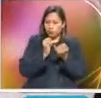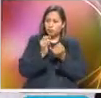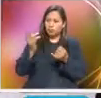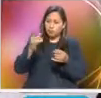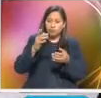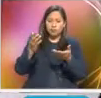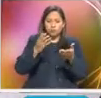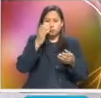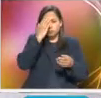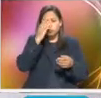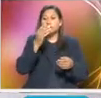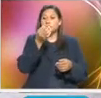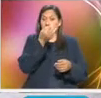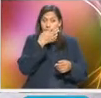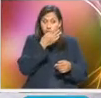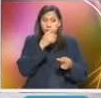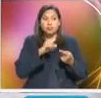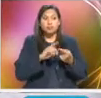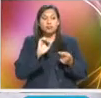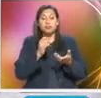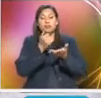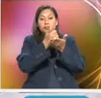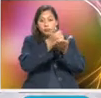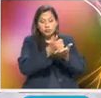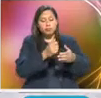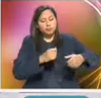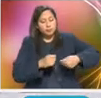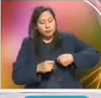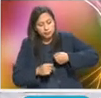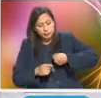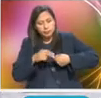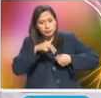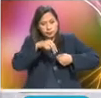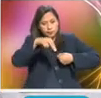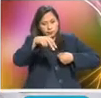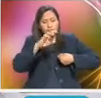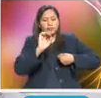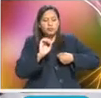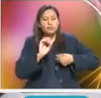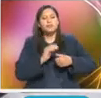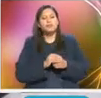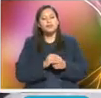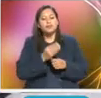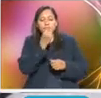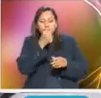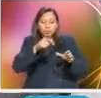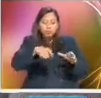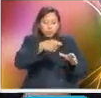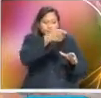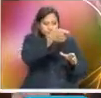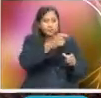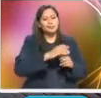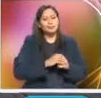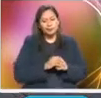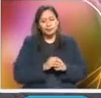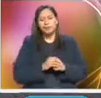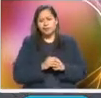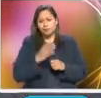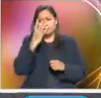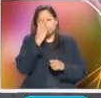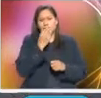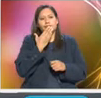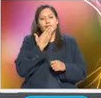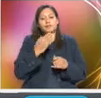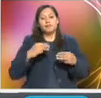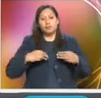Si hay que darles medicinas, si hay que ayudarlos a caminar, si hay que darles de comer. Es una manera bonita en que